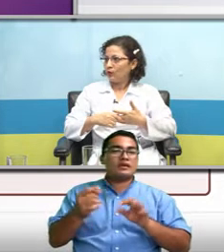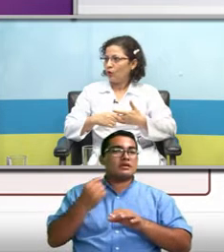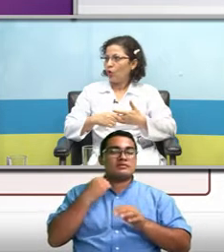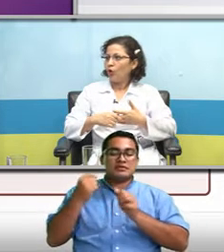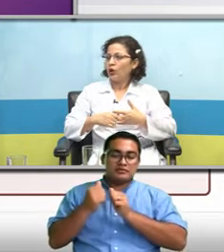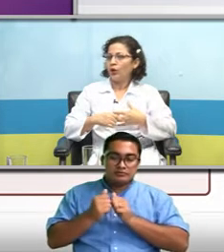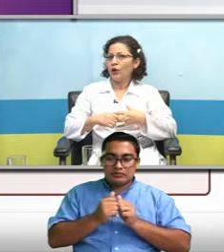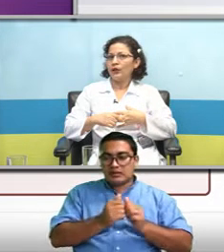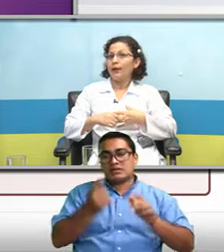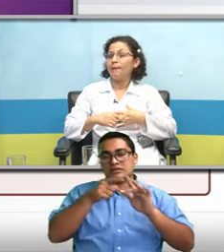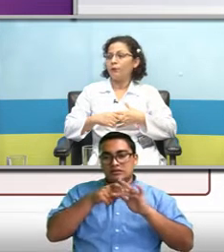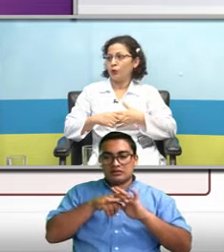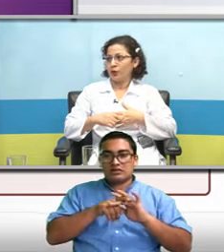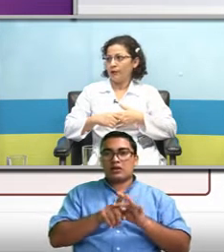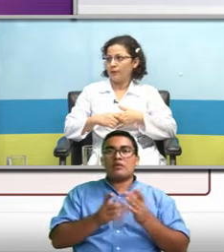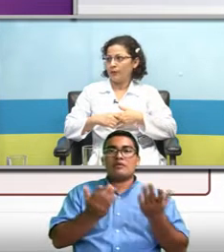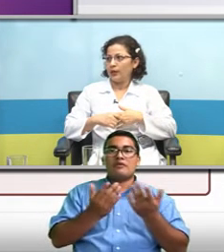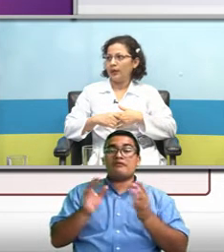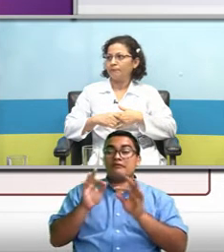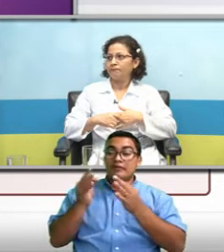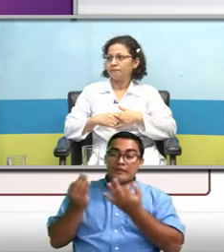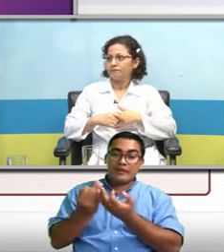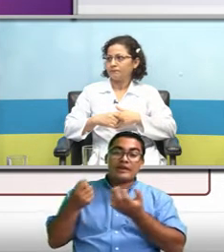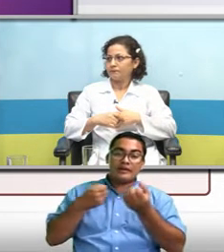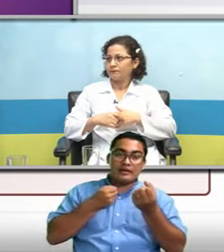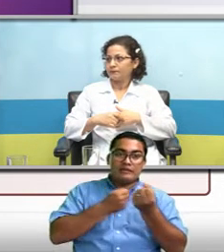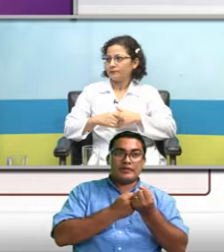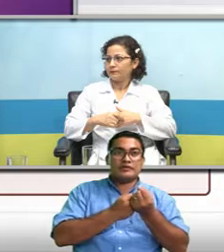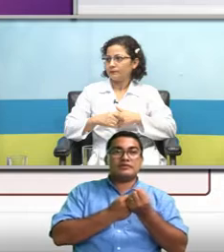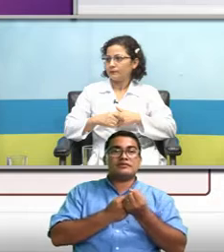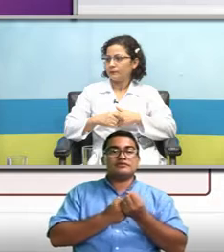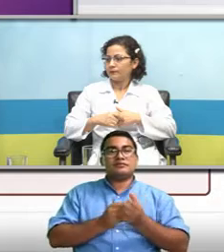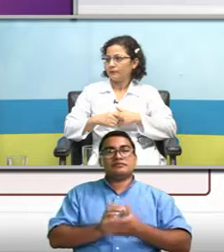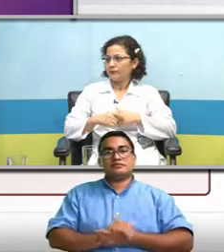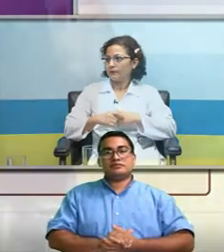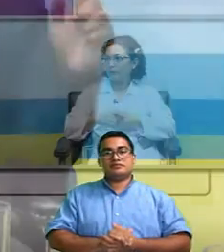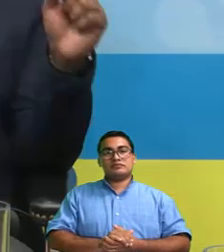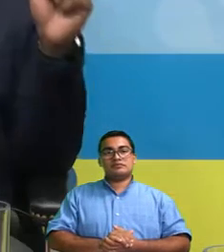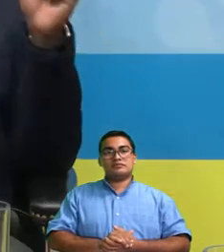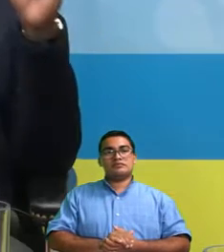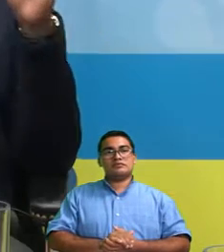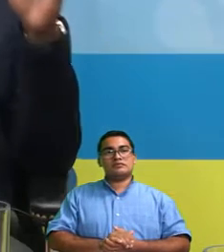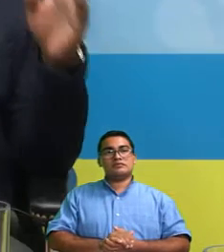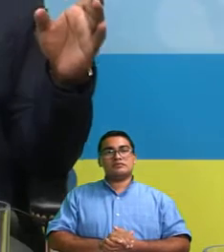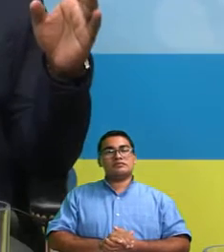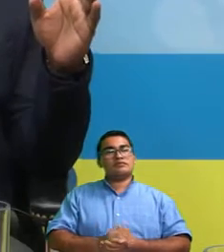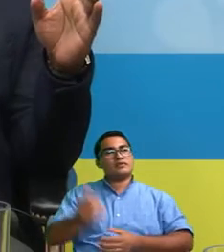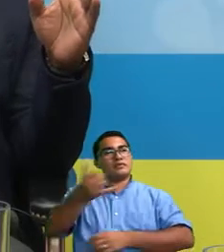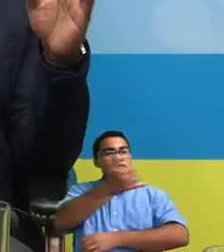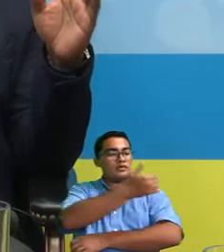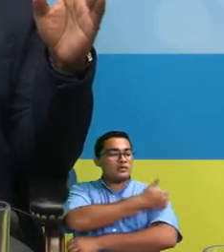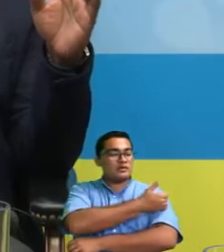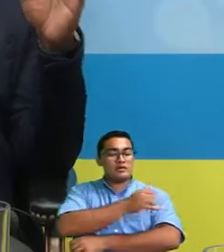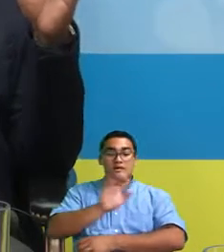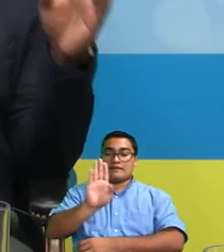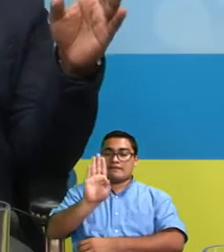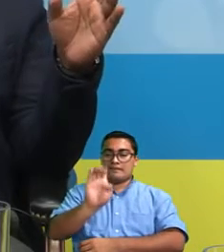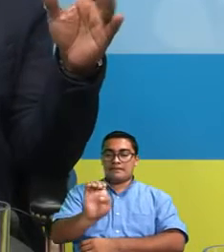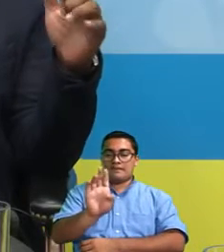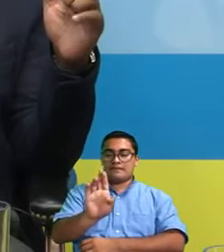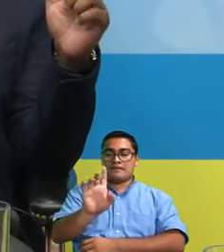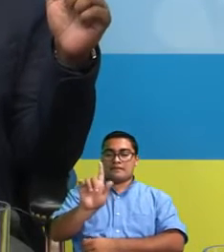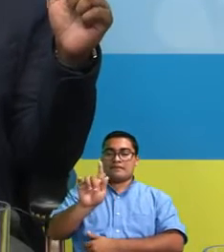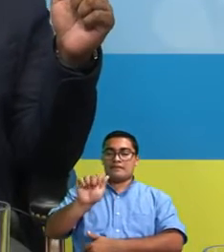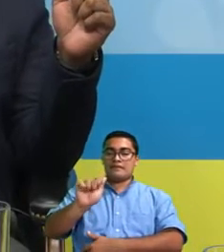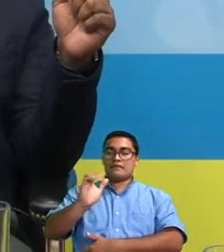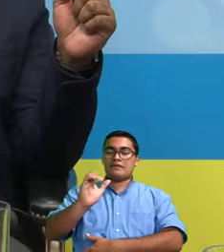acompañamiento psicológico y el apoyo de la familia. Antes de que siga con los cuidados, doctora, Elberta Calderón tiene un programa muy bonito en este